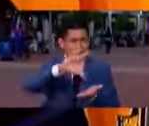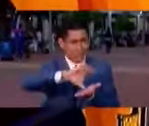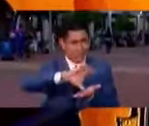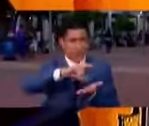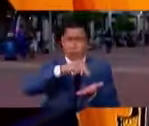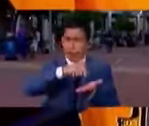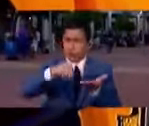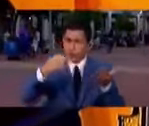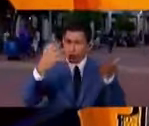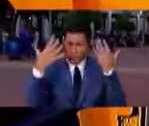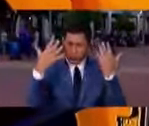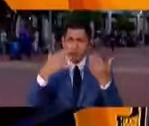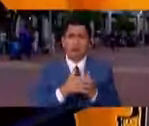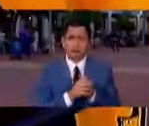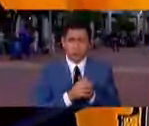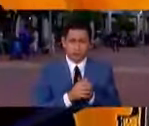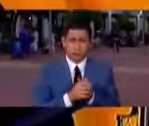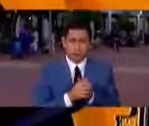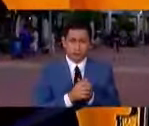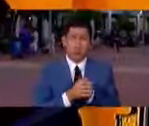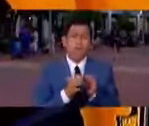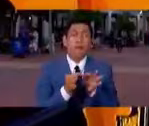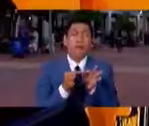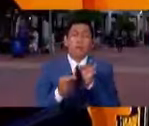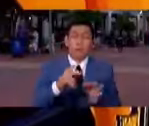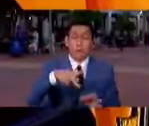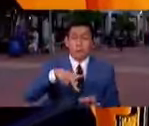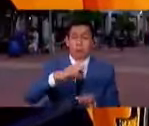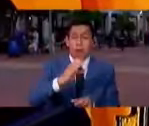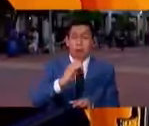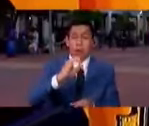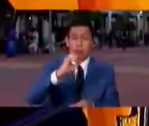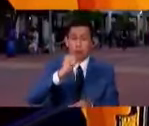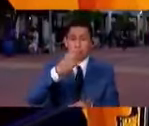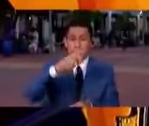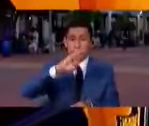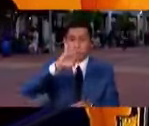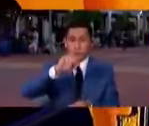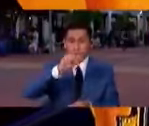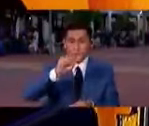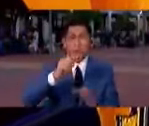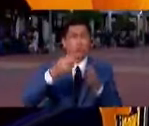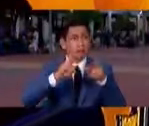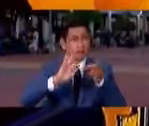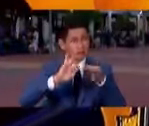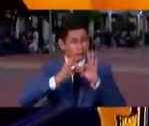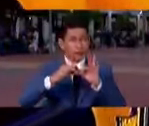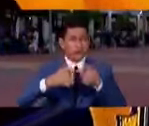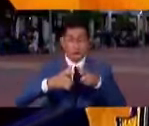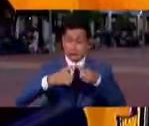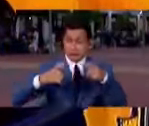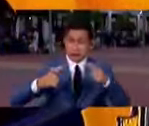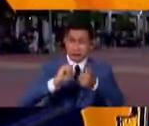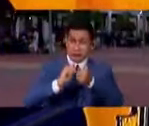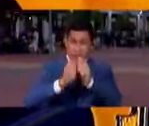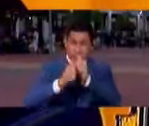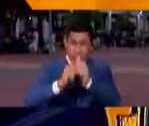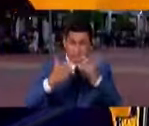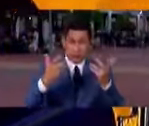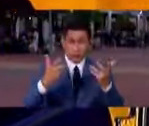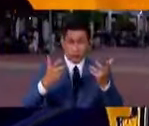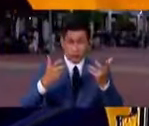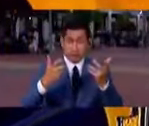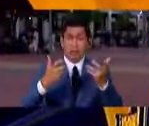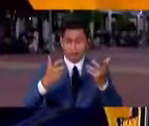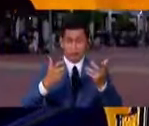de la ciudad, y también en Pozorja. Mantenimiento de pasos peatonales, canchas deportivas en un lugar olvidado como